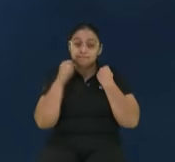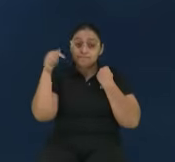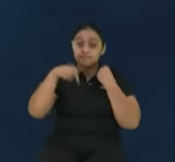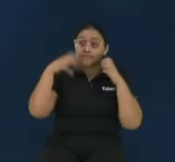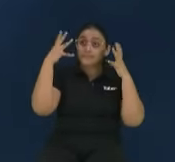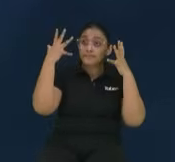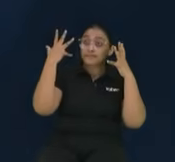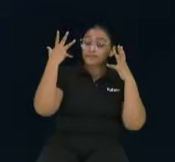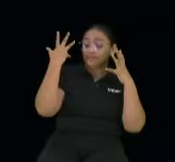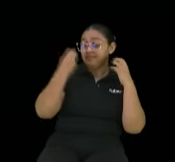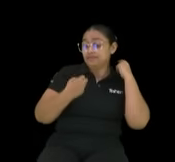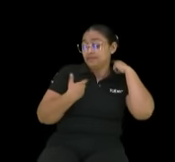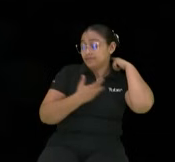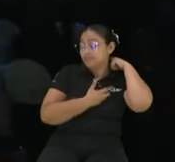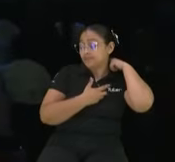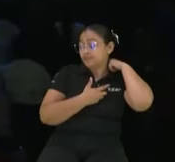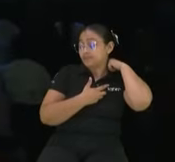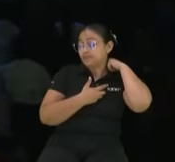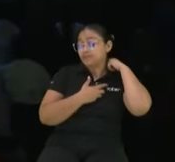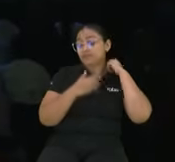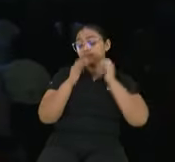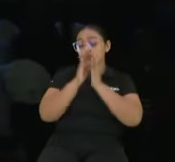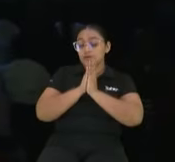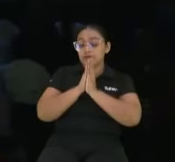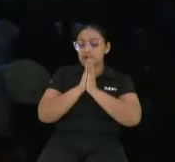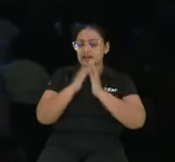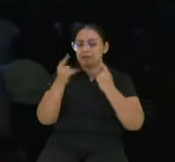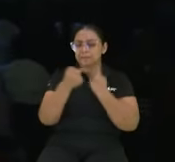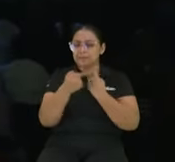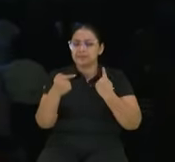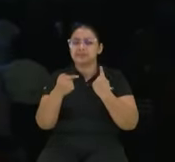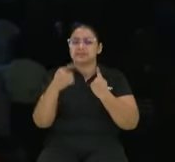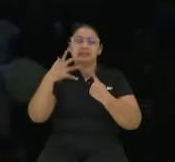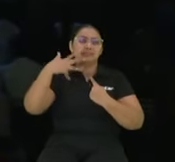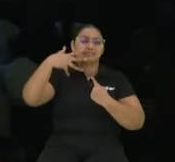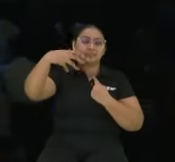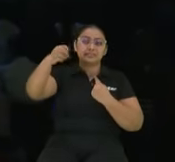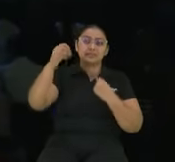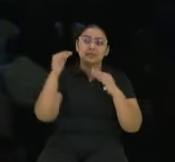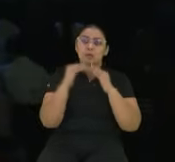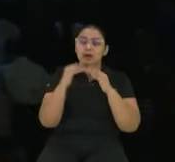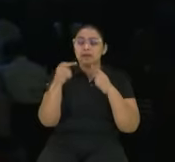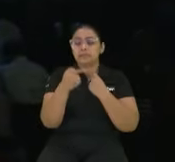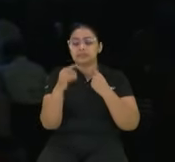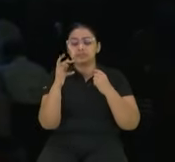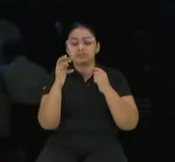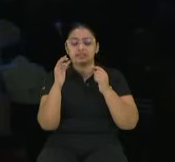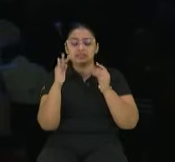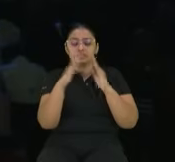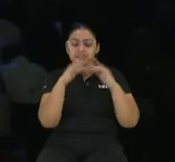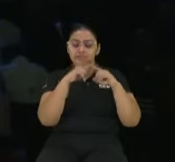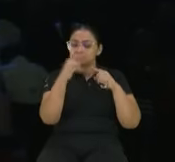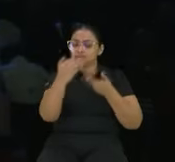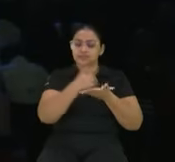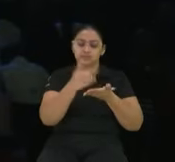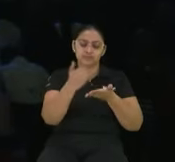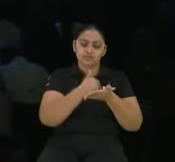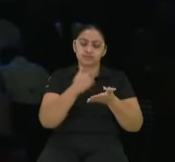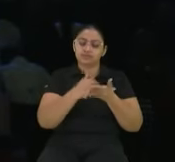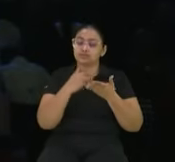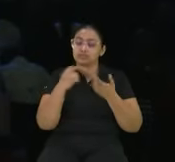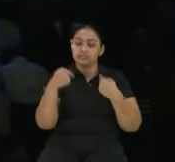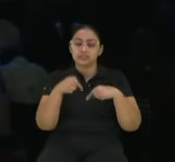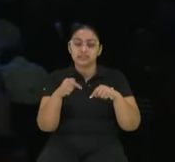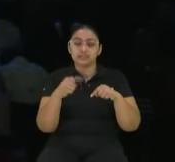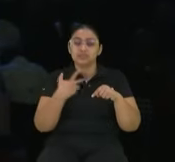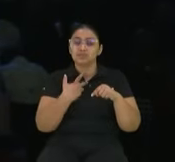por los amigos que nos acompañan a la distancia por los que vinieron de visita por los que se congregan habitualmente para que volvamos